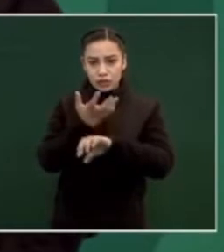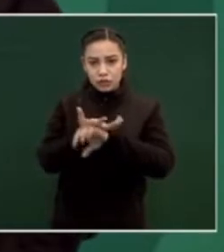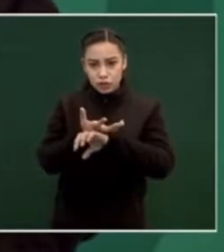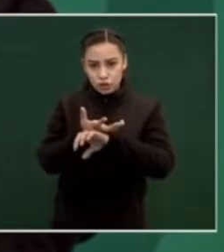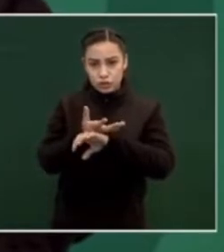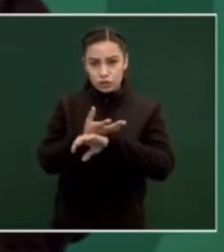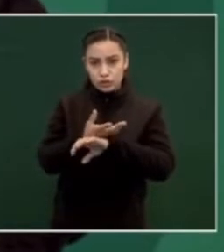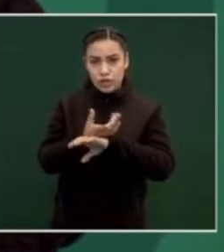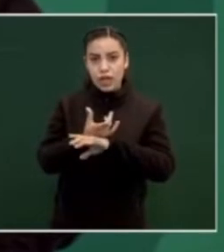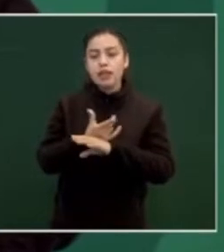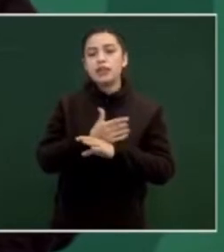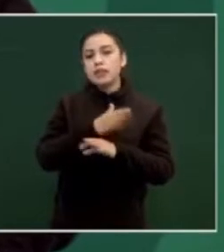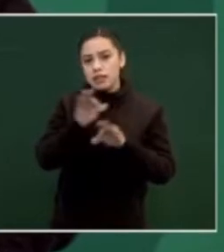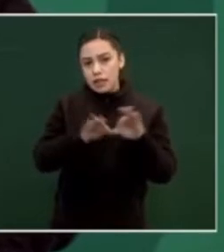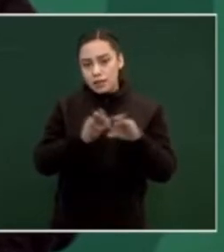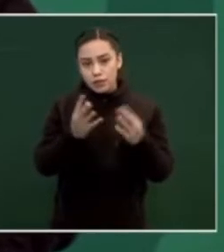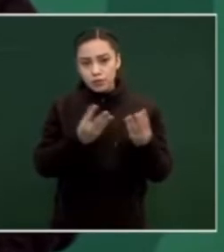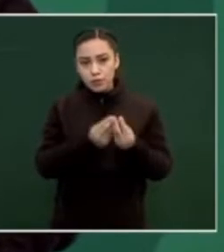cierto